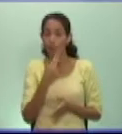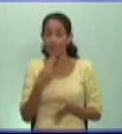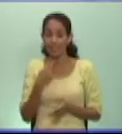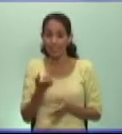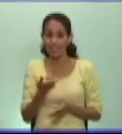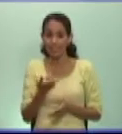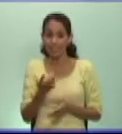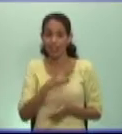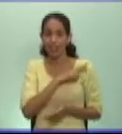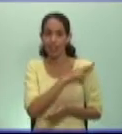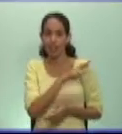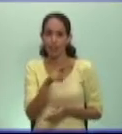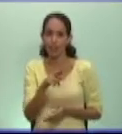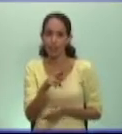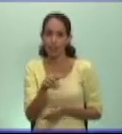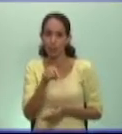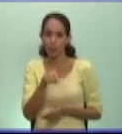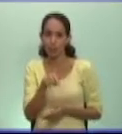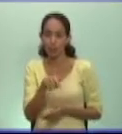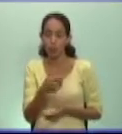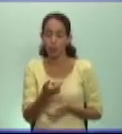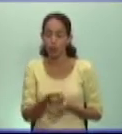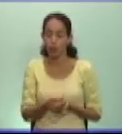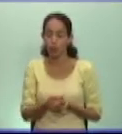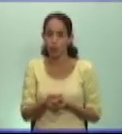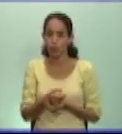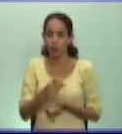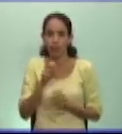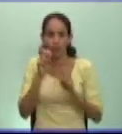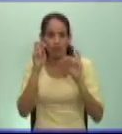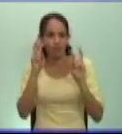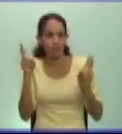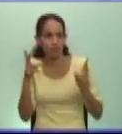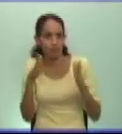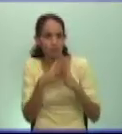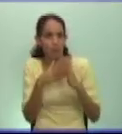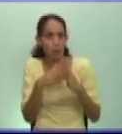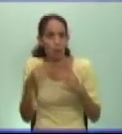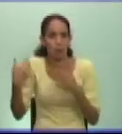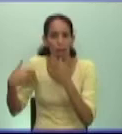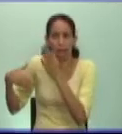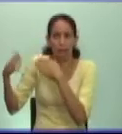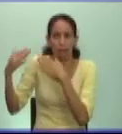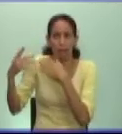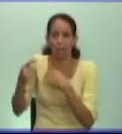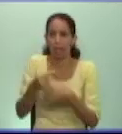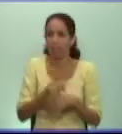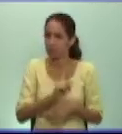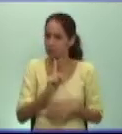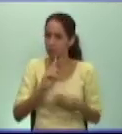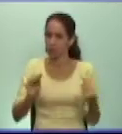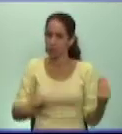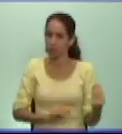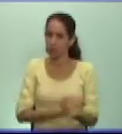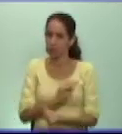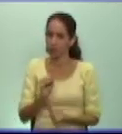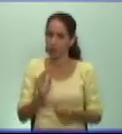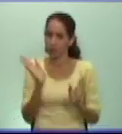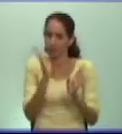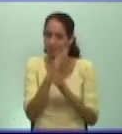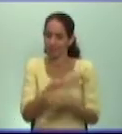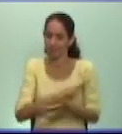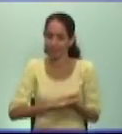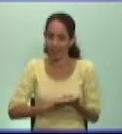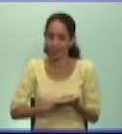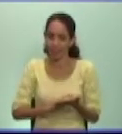latinoamericanas vivían todavía en la colonia, porque no había cambiado nada. Sí, solamente se habían despegado del monopolio y de la política